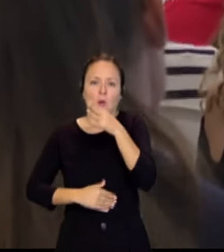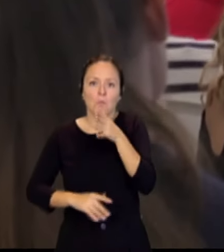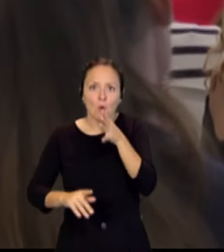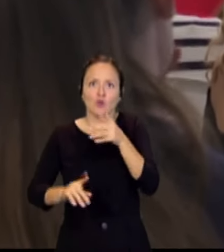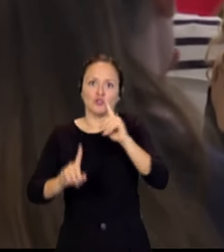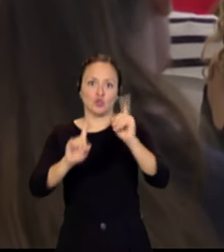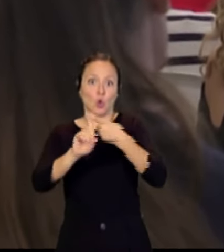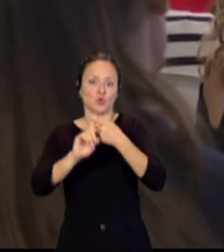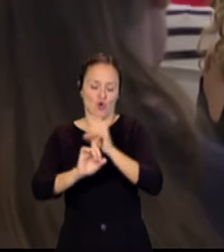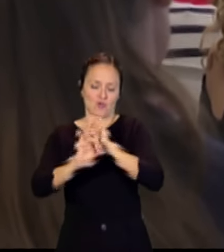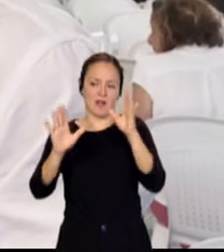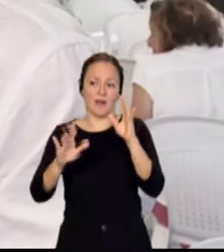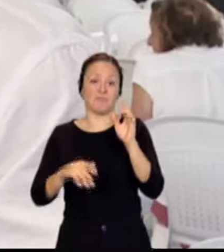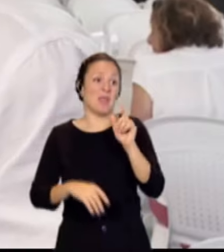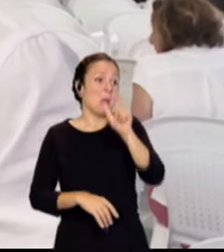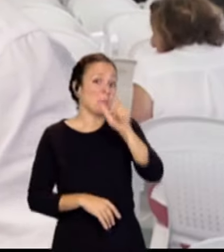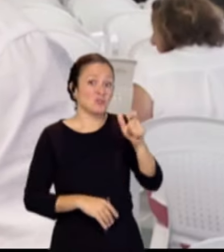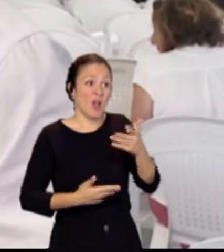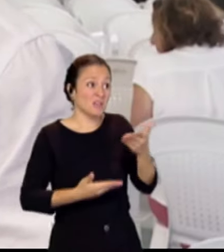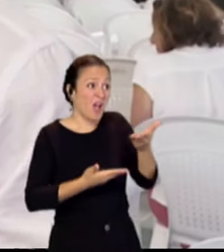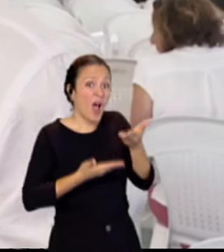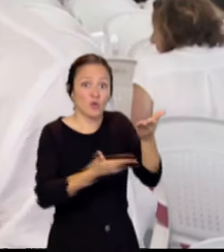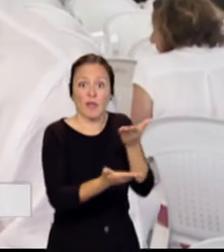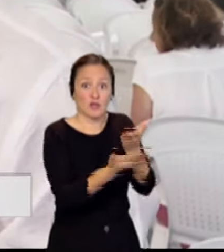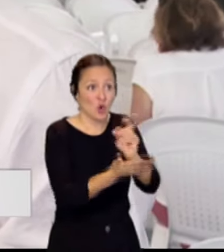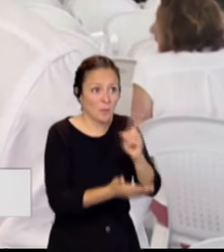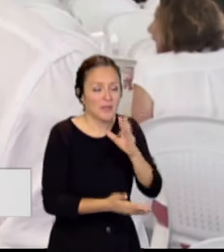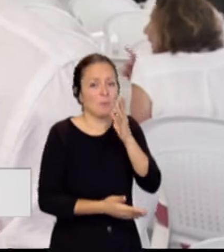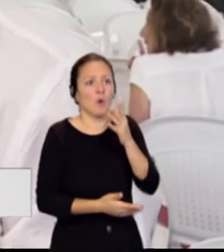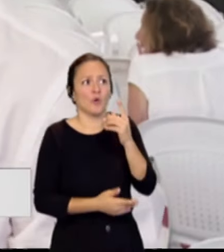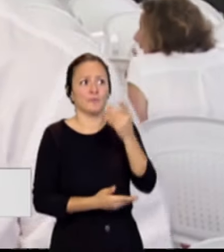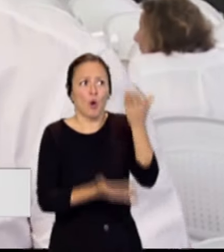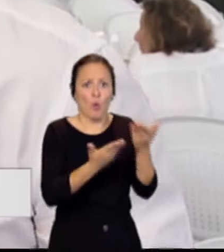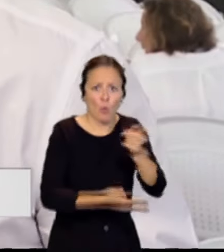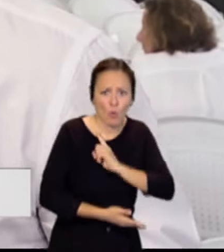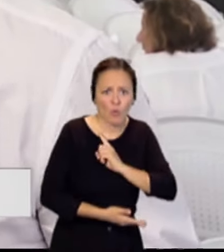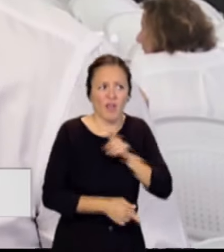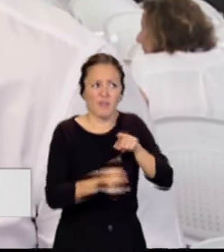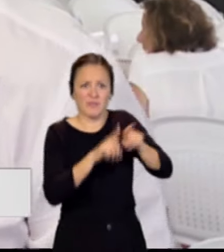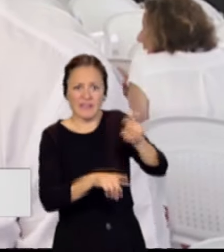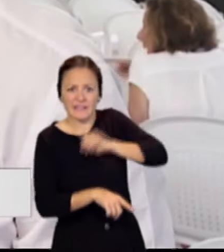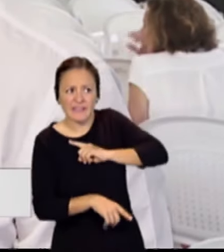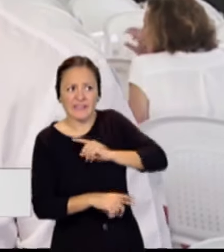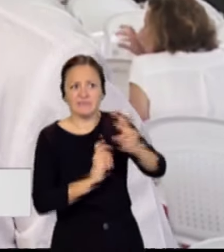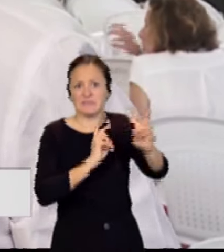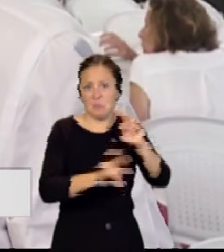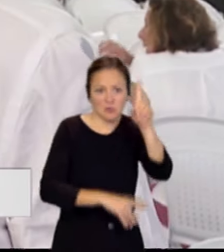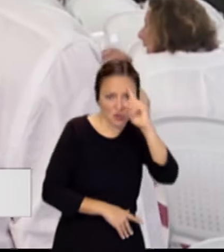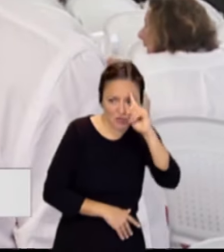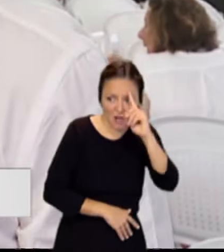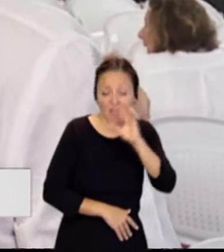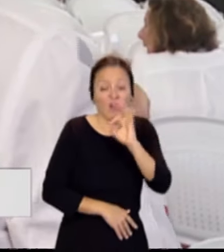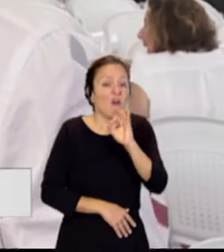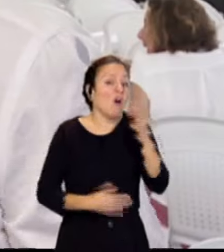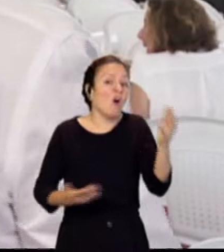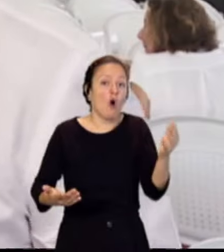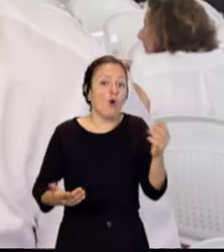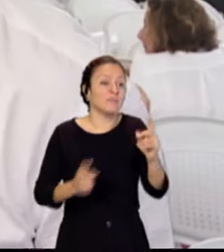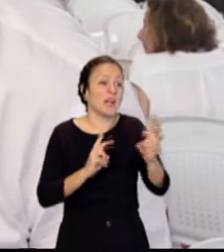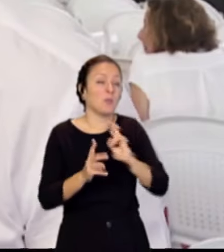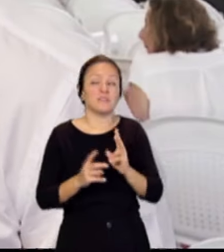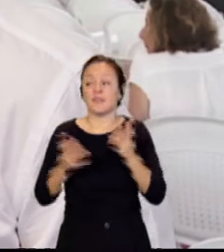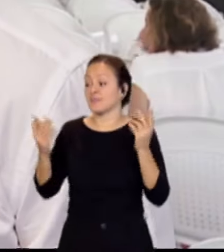situación suen pedir ayuda pues por Ese temor a que les juzguen a que les critiquen a que no sepan responderle no O le respondan con las frases